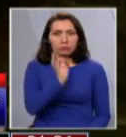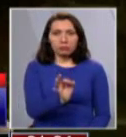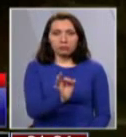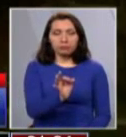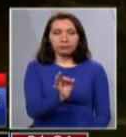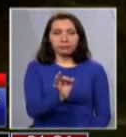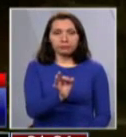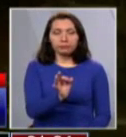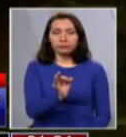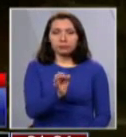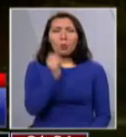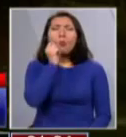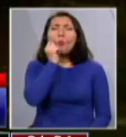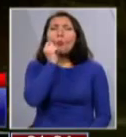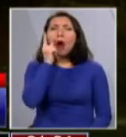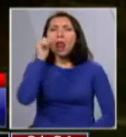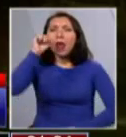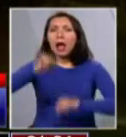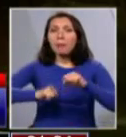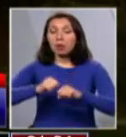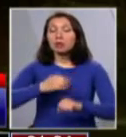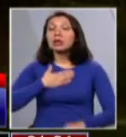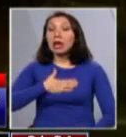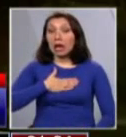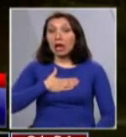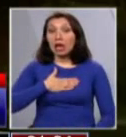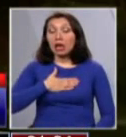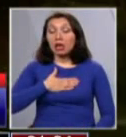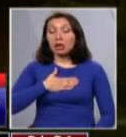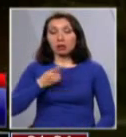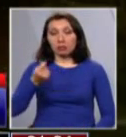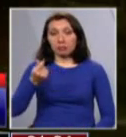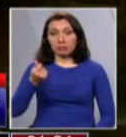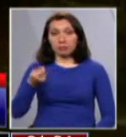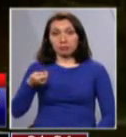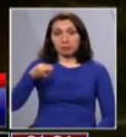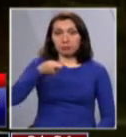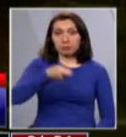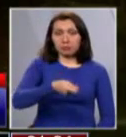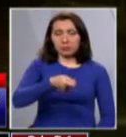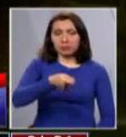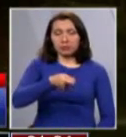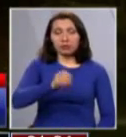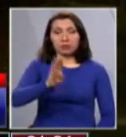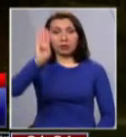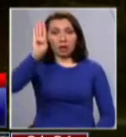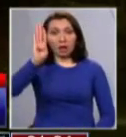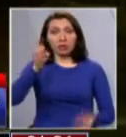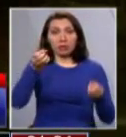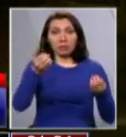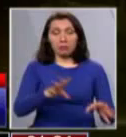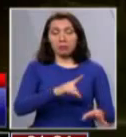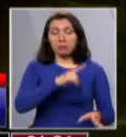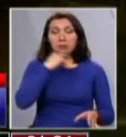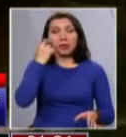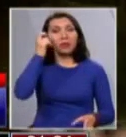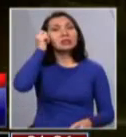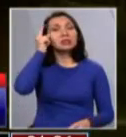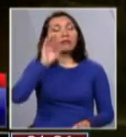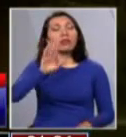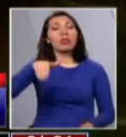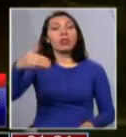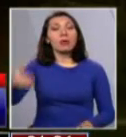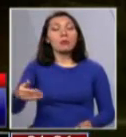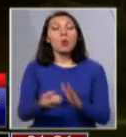que empresa estaría dispuesta a darle a un candidato que va a perder sabiendo que después